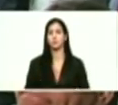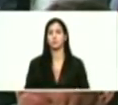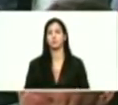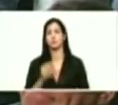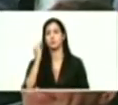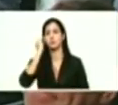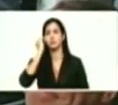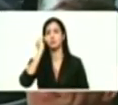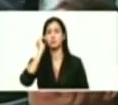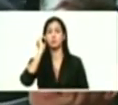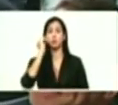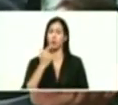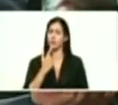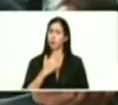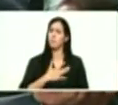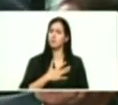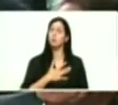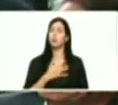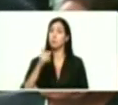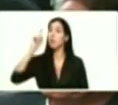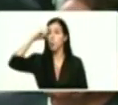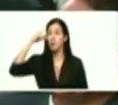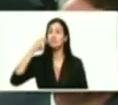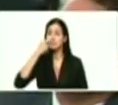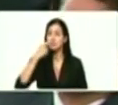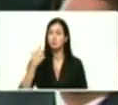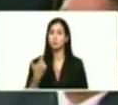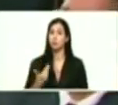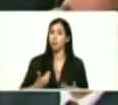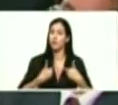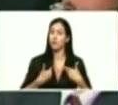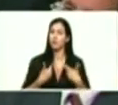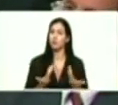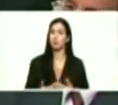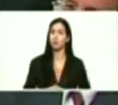uno lo dice con pasión porque lo vivió y lo sufrió